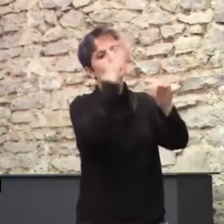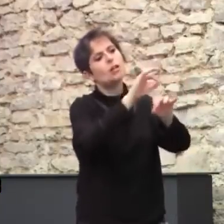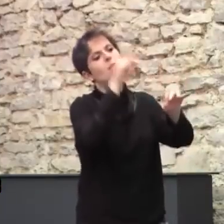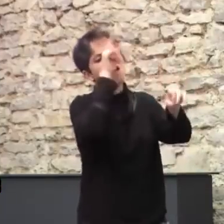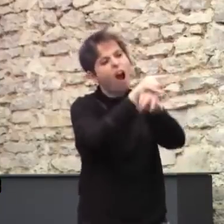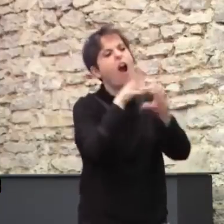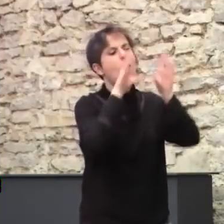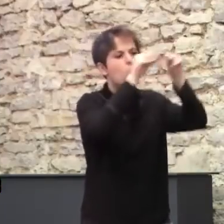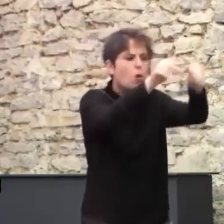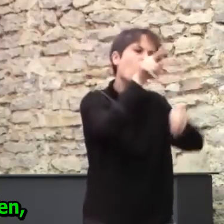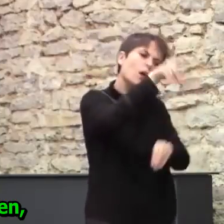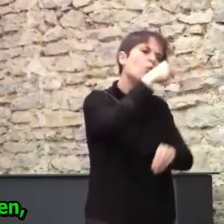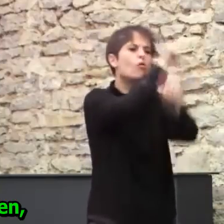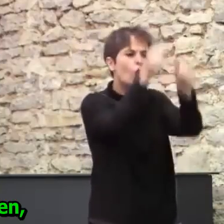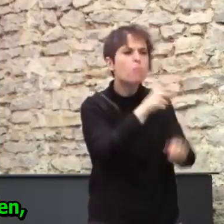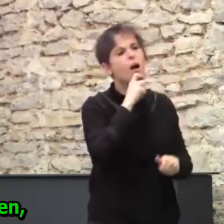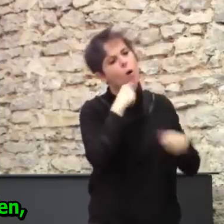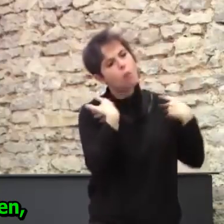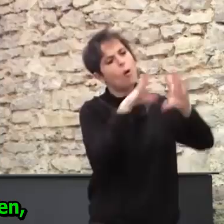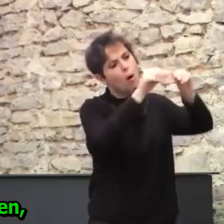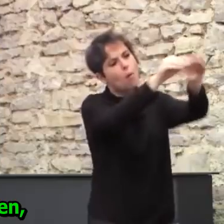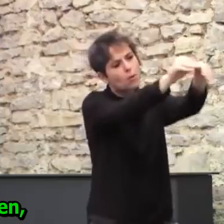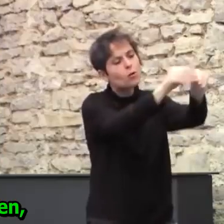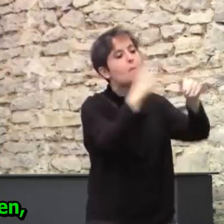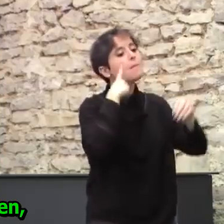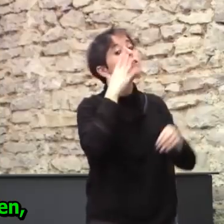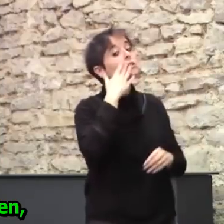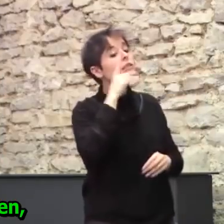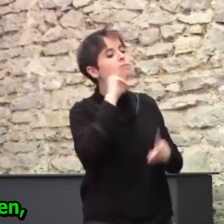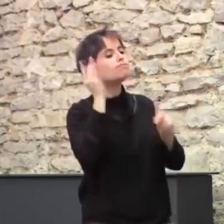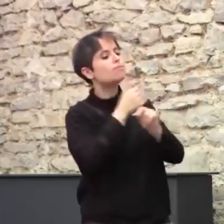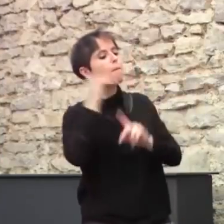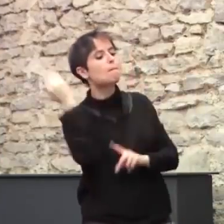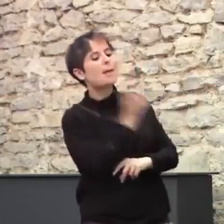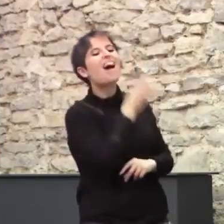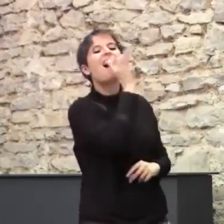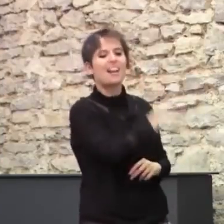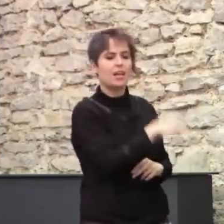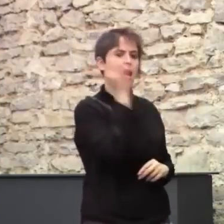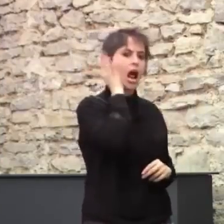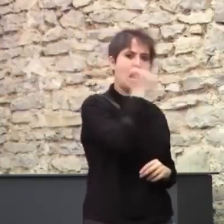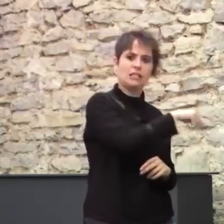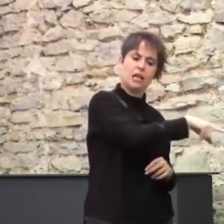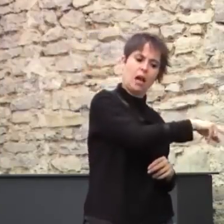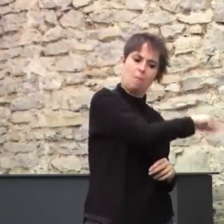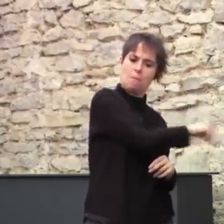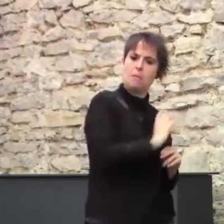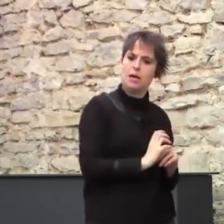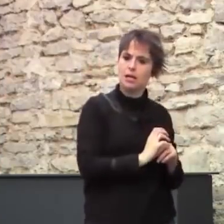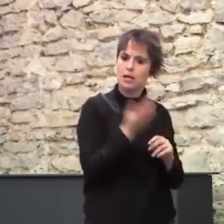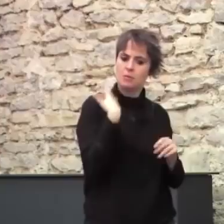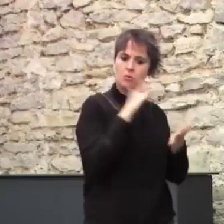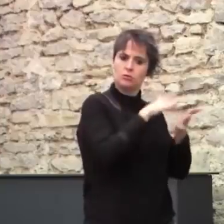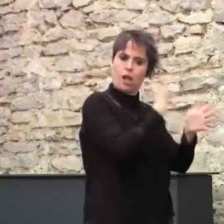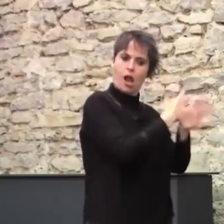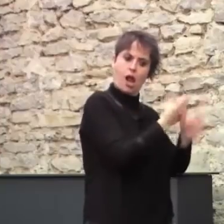regañaba, hay que ver, Zeus, cómo eres, tal, pero si ella podía hacer daño a alguien, se lo hacía a la chica con la que había